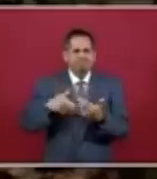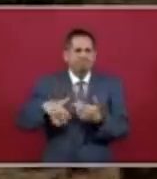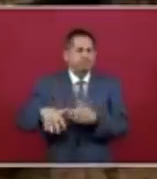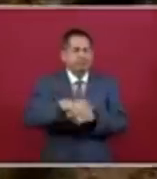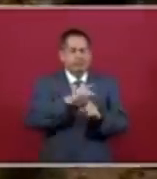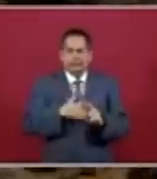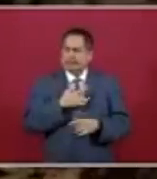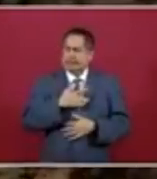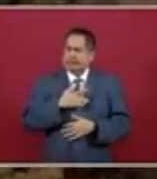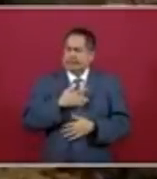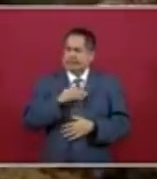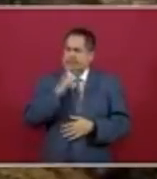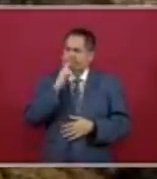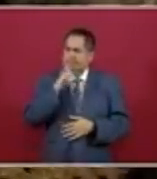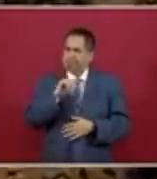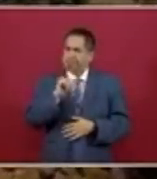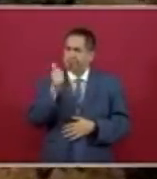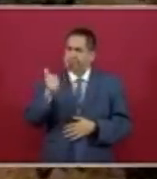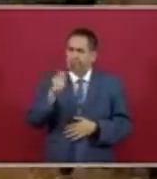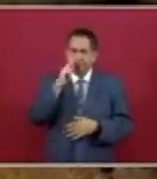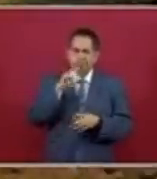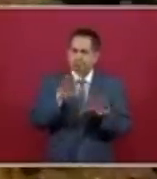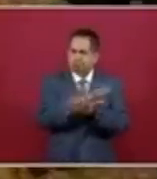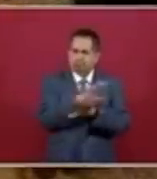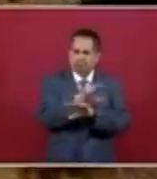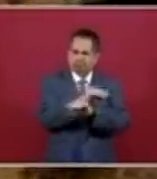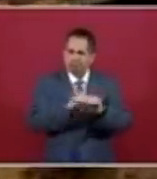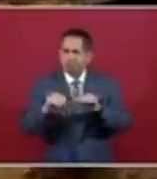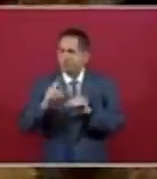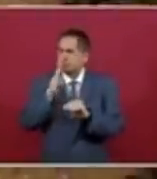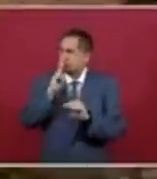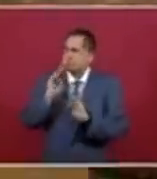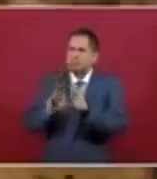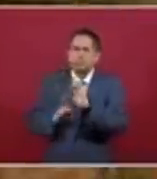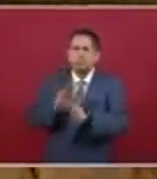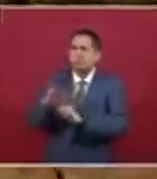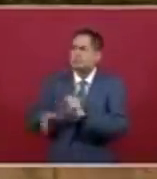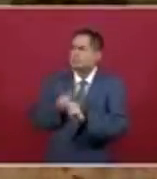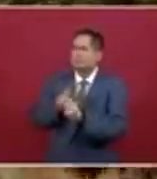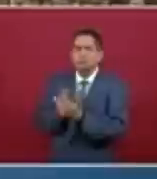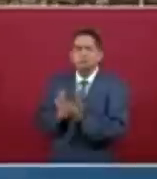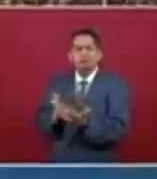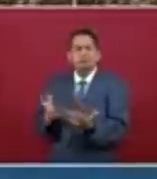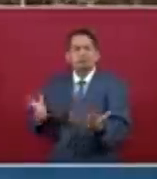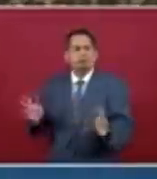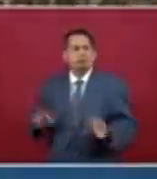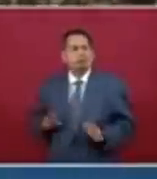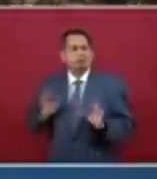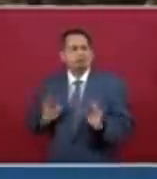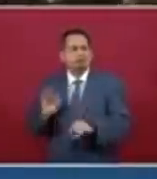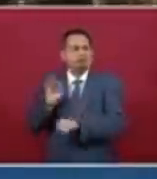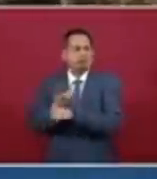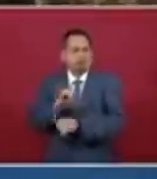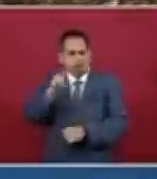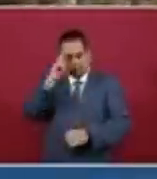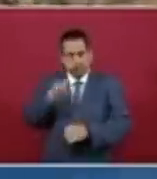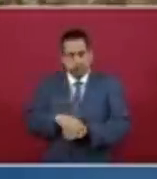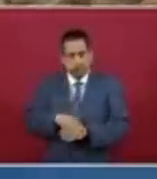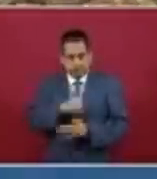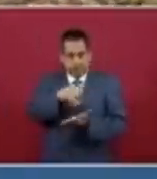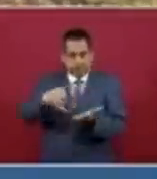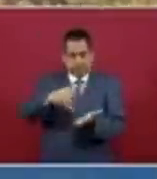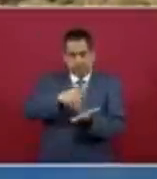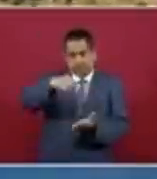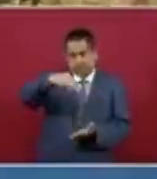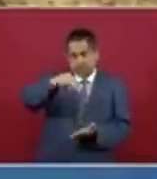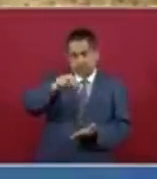un espacio para la conservación de la naturaleza en beneficio de todos los mexicanos. Las Islas Marías, declaradas Área